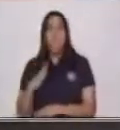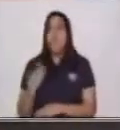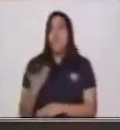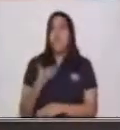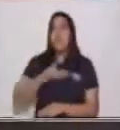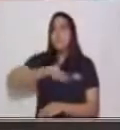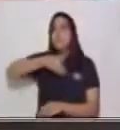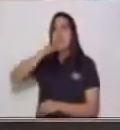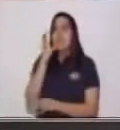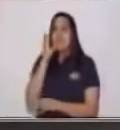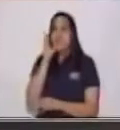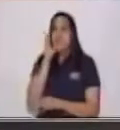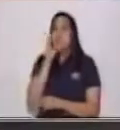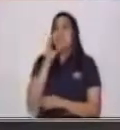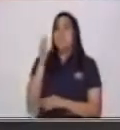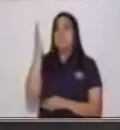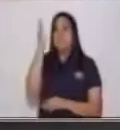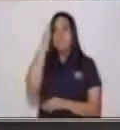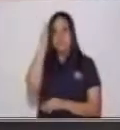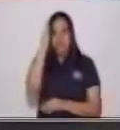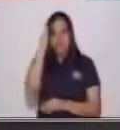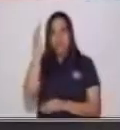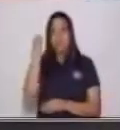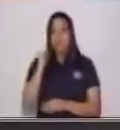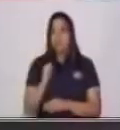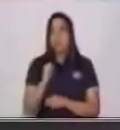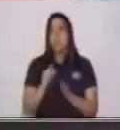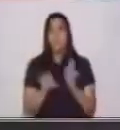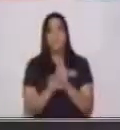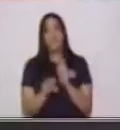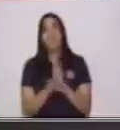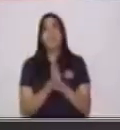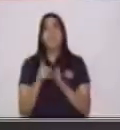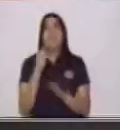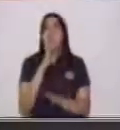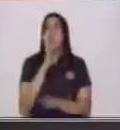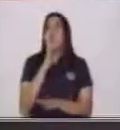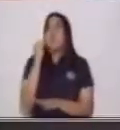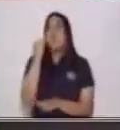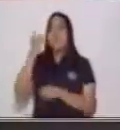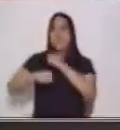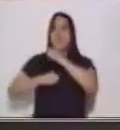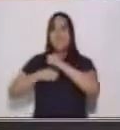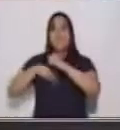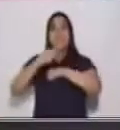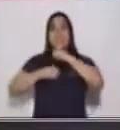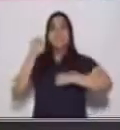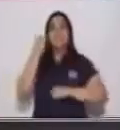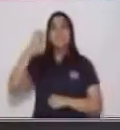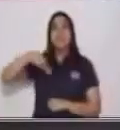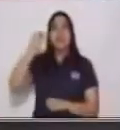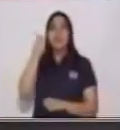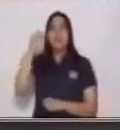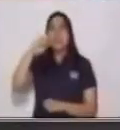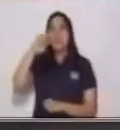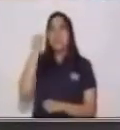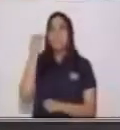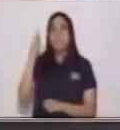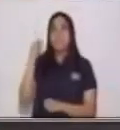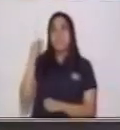y caber. ¿Sí? Por ejemplo, al hablar de infinitivos, recuérdate que son los verbos terminados en ar, er,